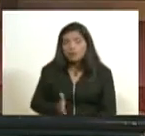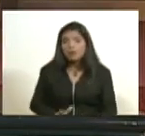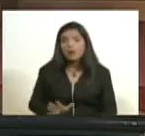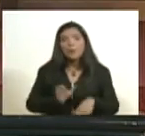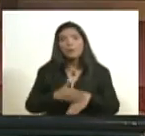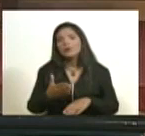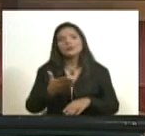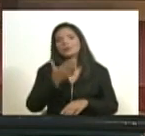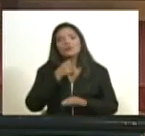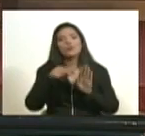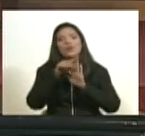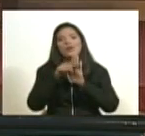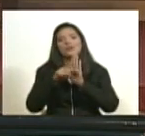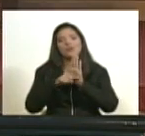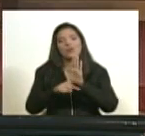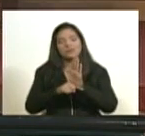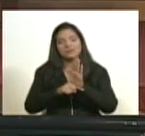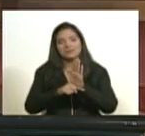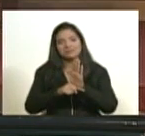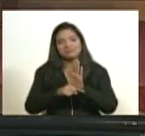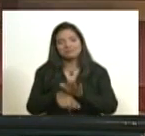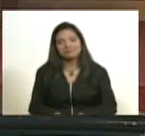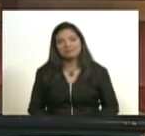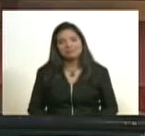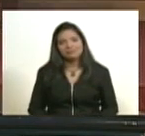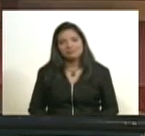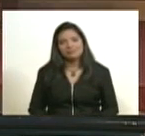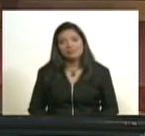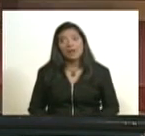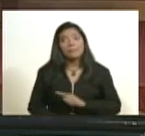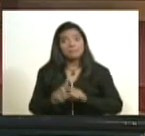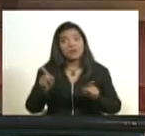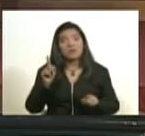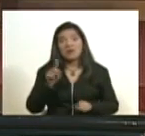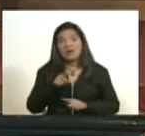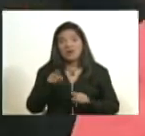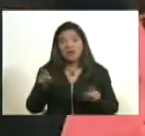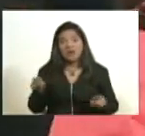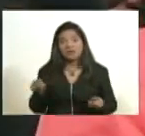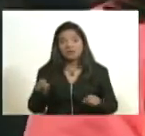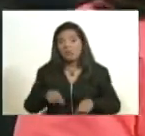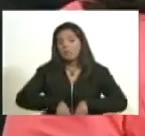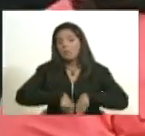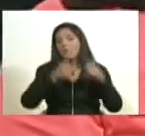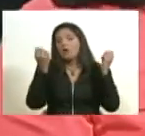si no, no hubiera reglas de juego. Ellos se han pasado por encima